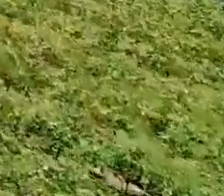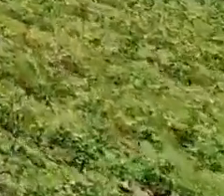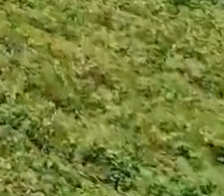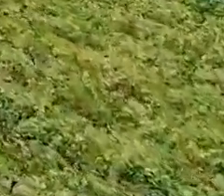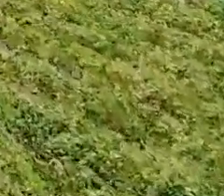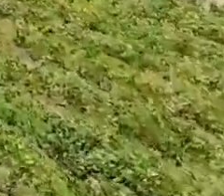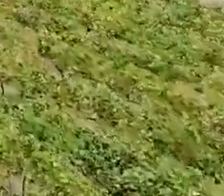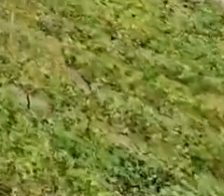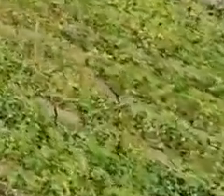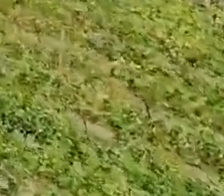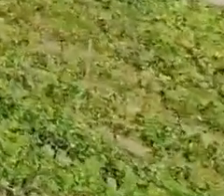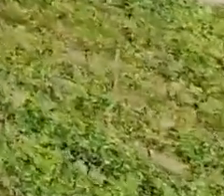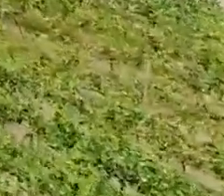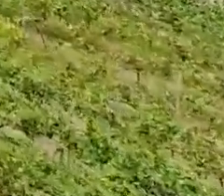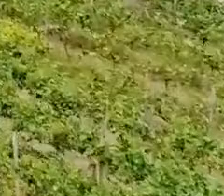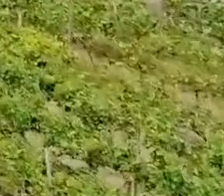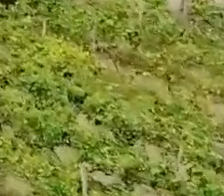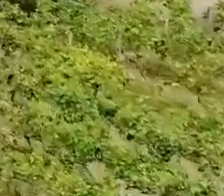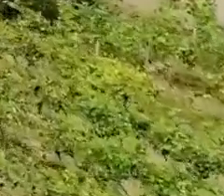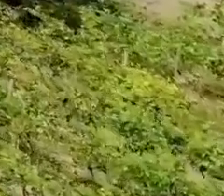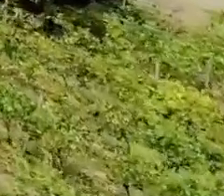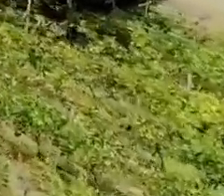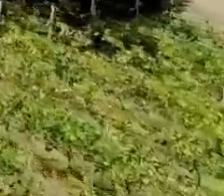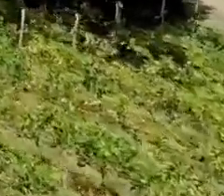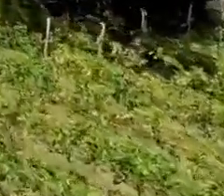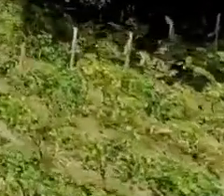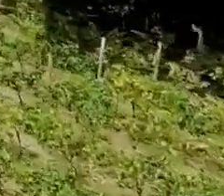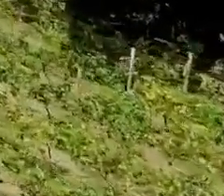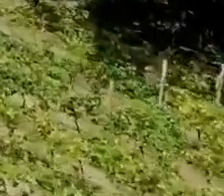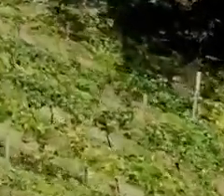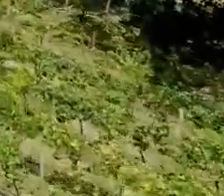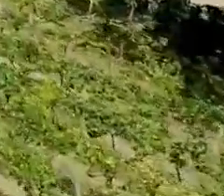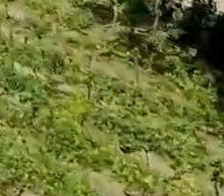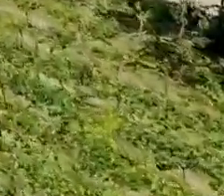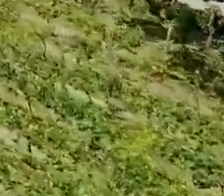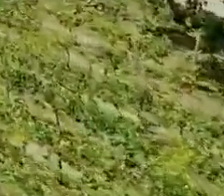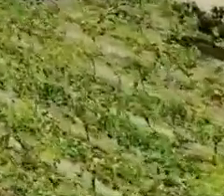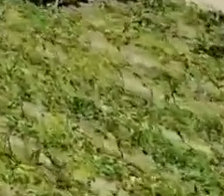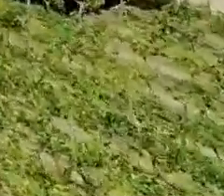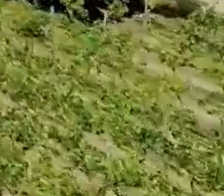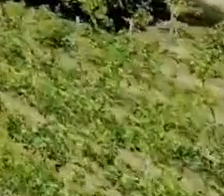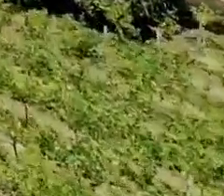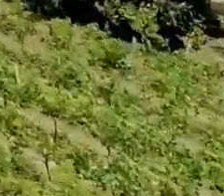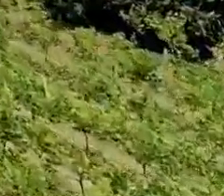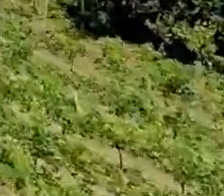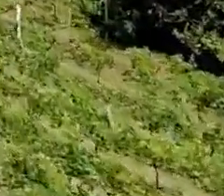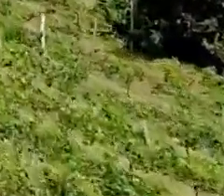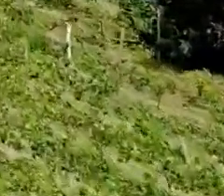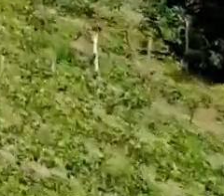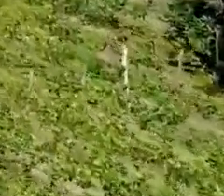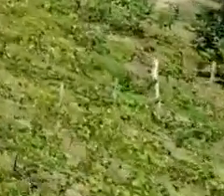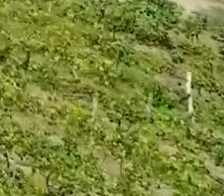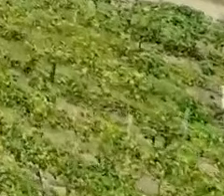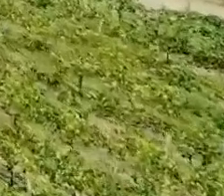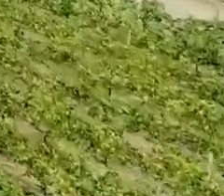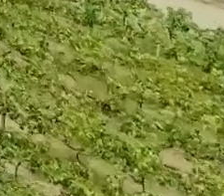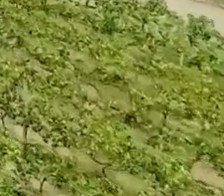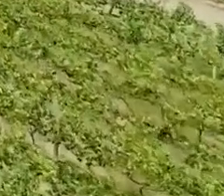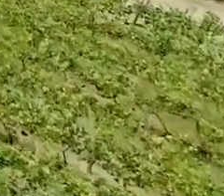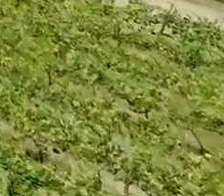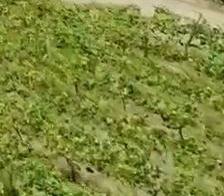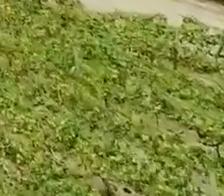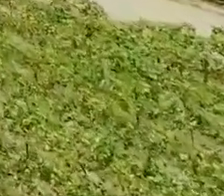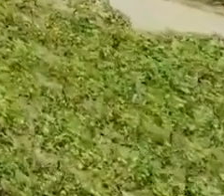las infraestructuras, los servicios financieros y los mercados. El fortalecimiento de las organizaciones de